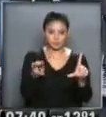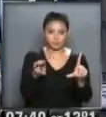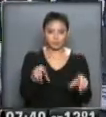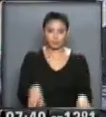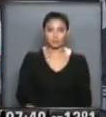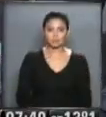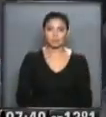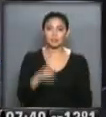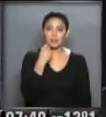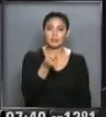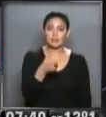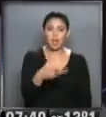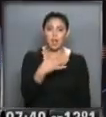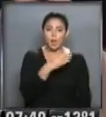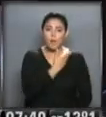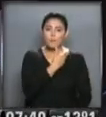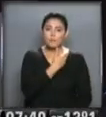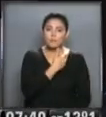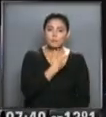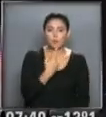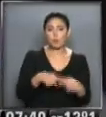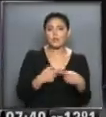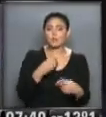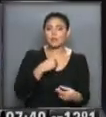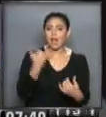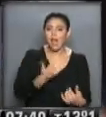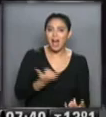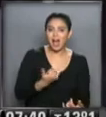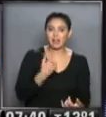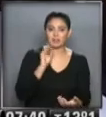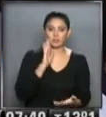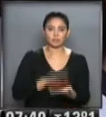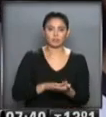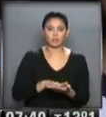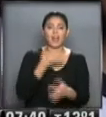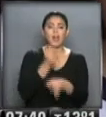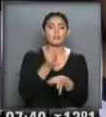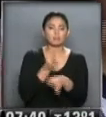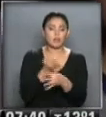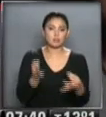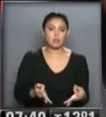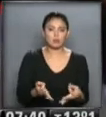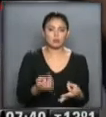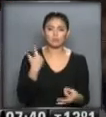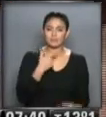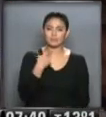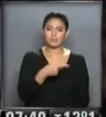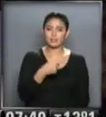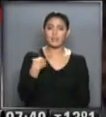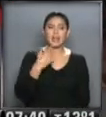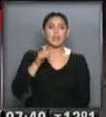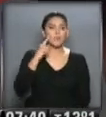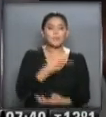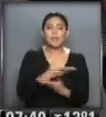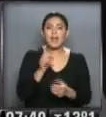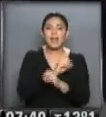Uno ve que hay una voluntad política de desinversión, de evaluación de lo que es nuestra educación. Y esto se ve, digo, se